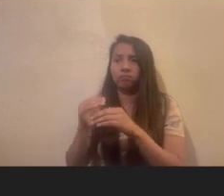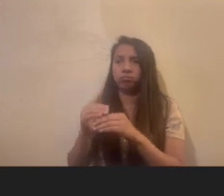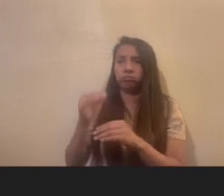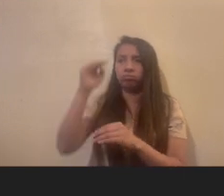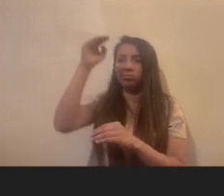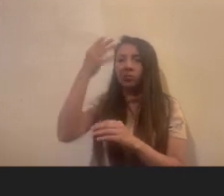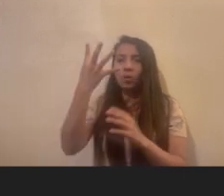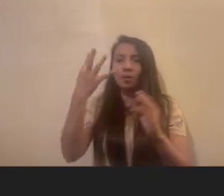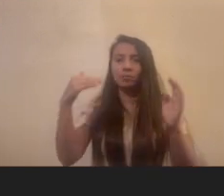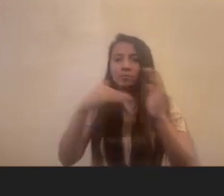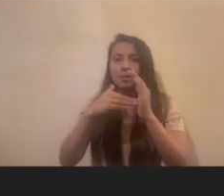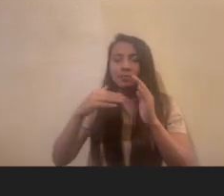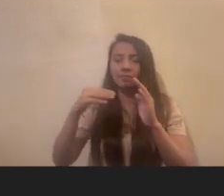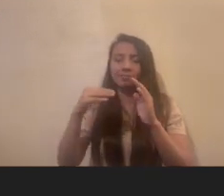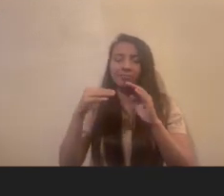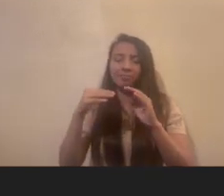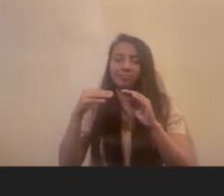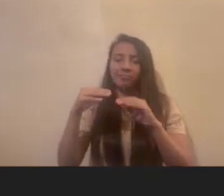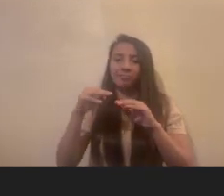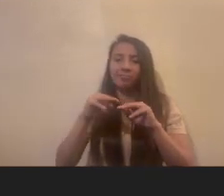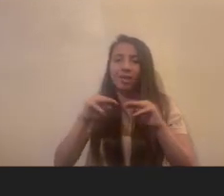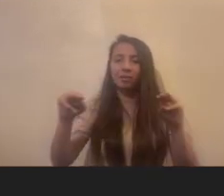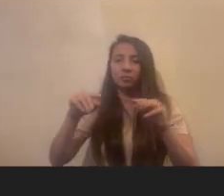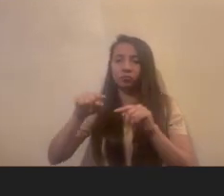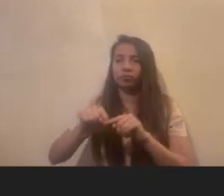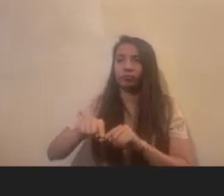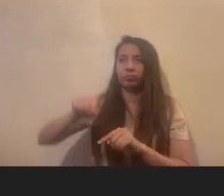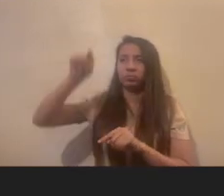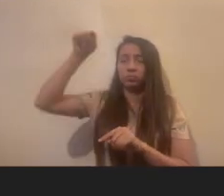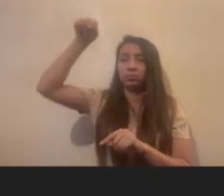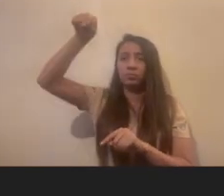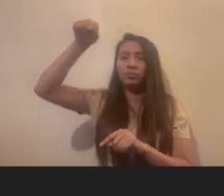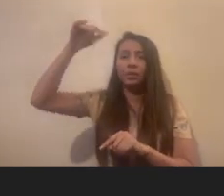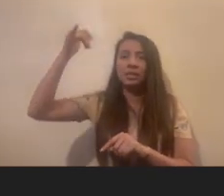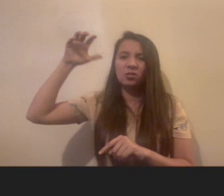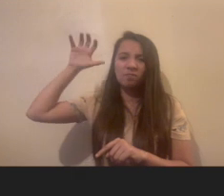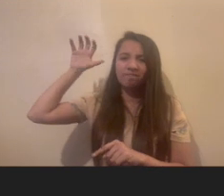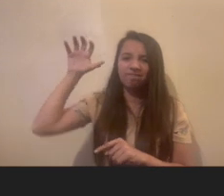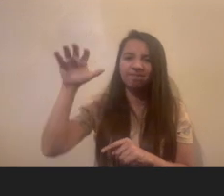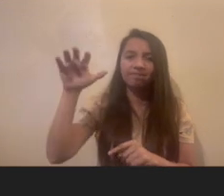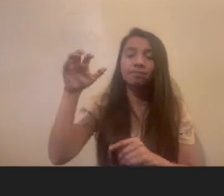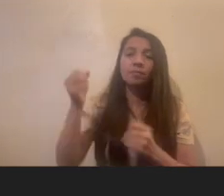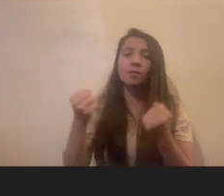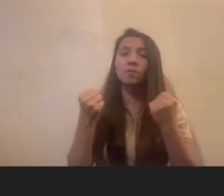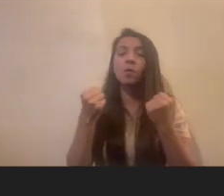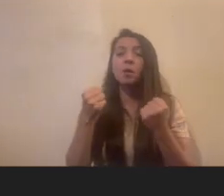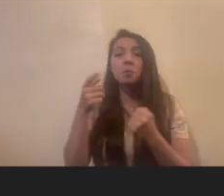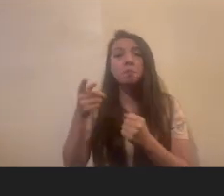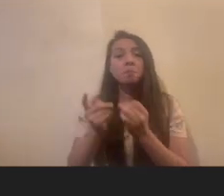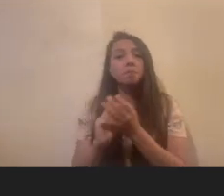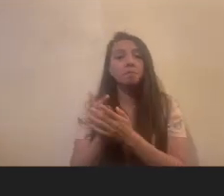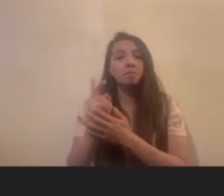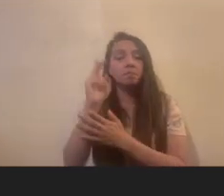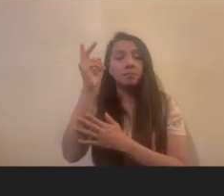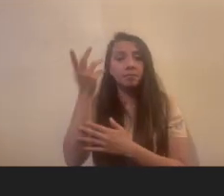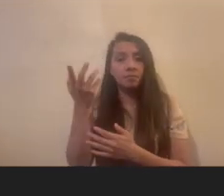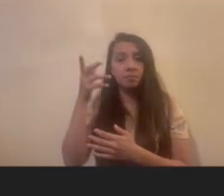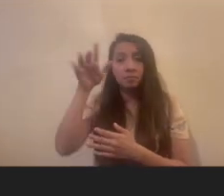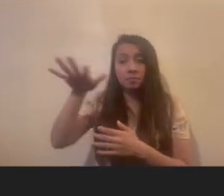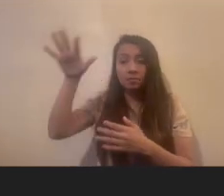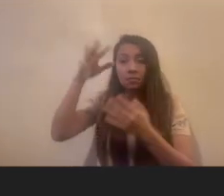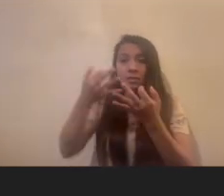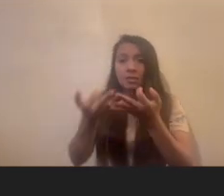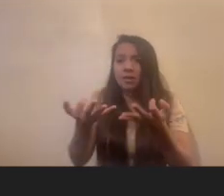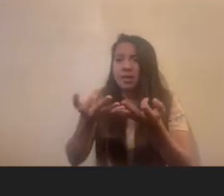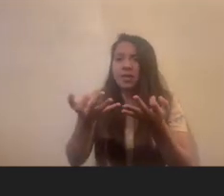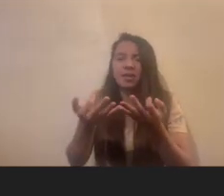A más de 4.000 metros de altura, con una exposición de radiación solar muy alta, y sin embargo, y en suelos